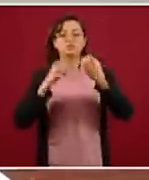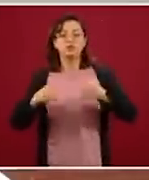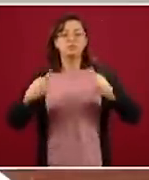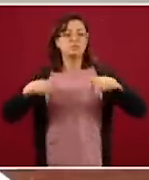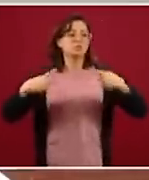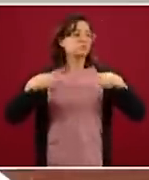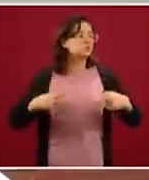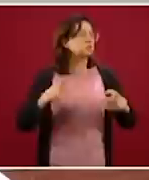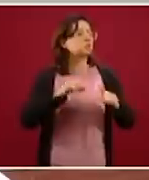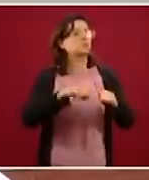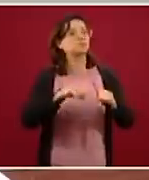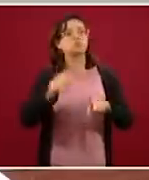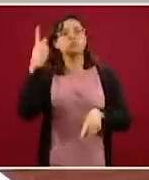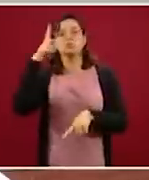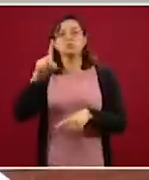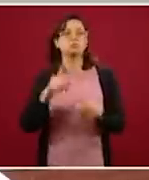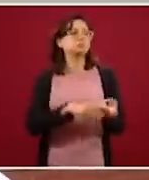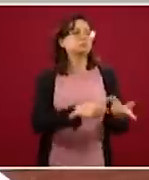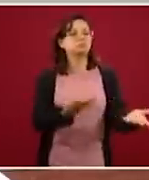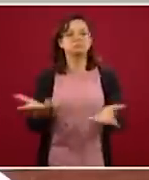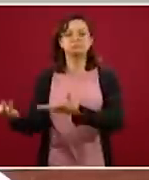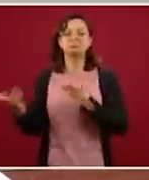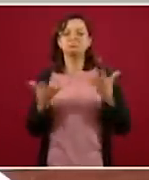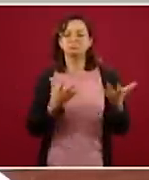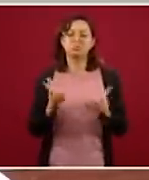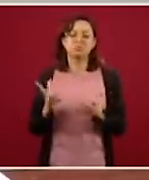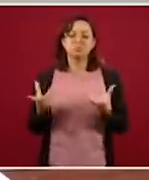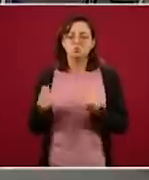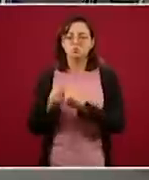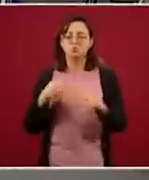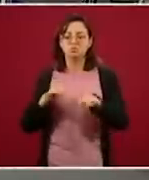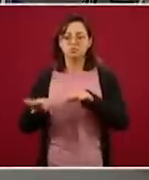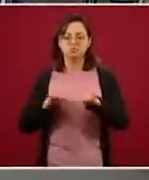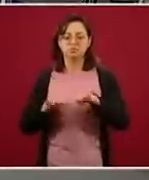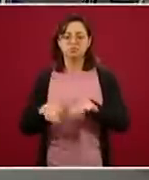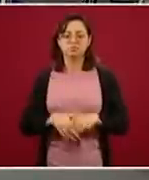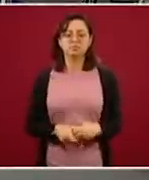a los dueños de las empresas, y sí, evidentemente estamos trabajando con ellos.